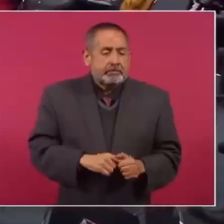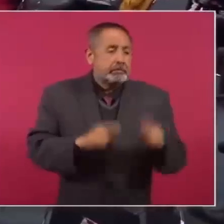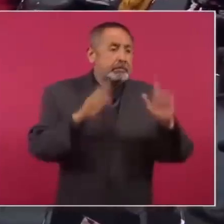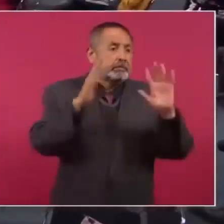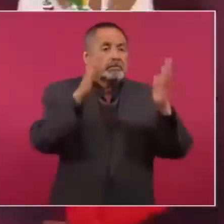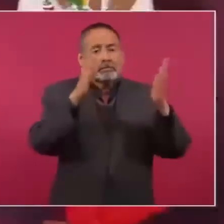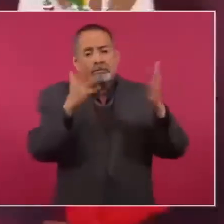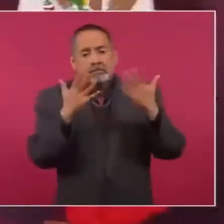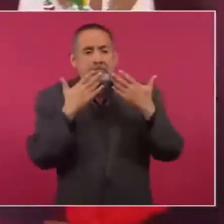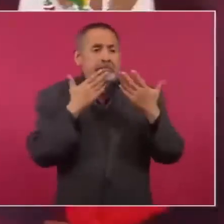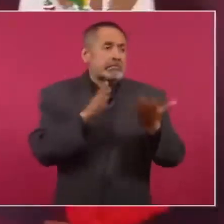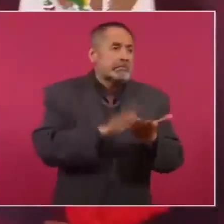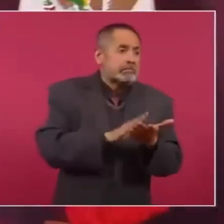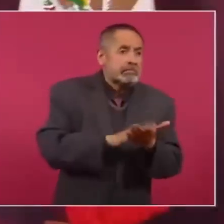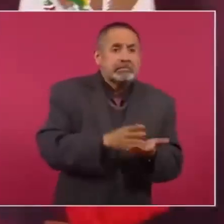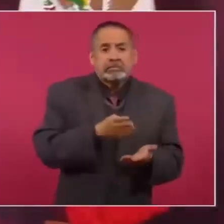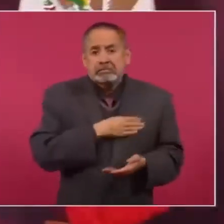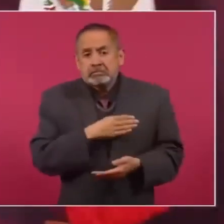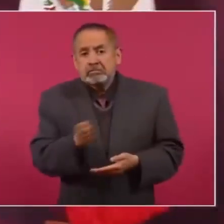aplaudiéndole,